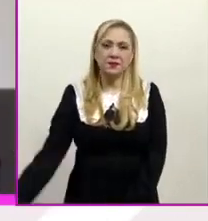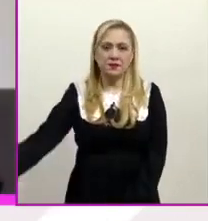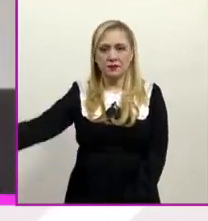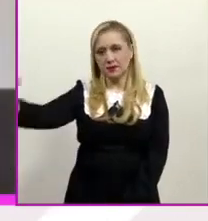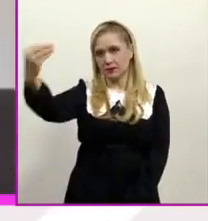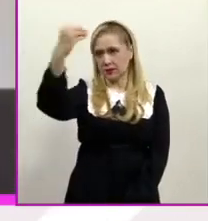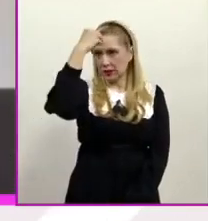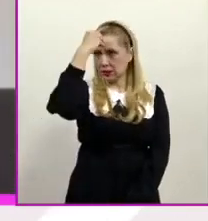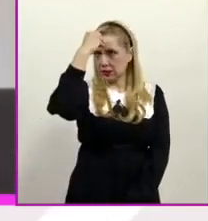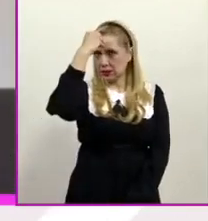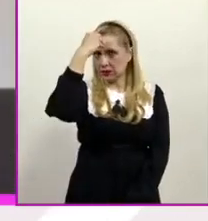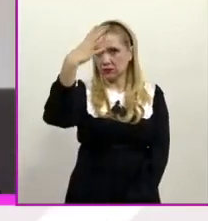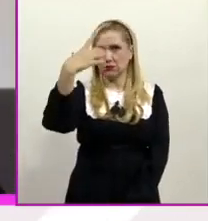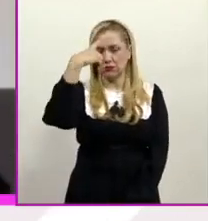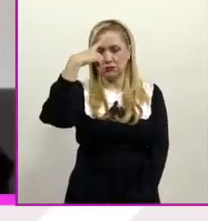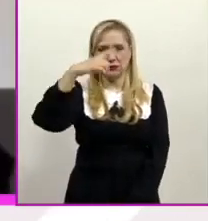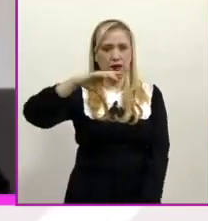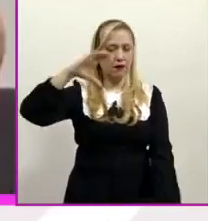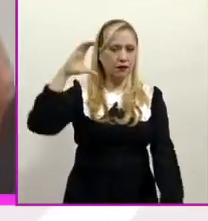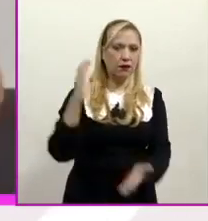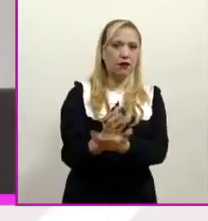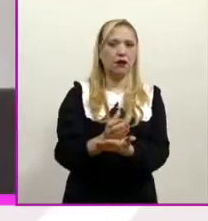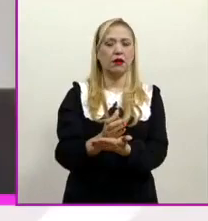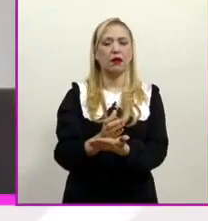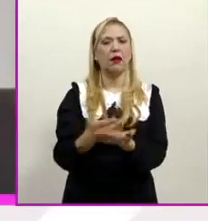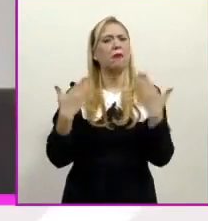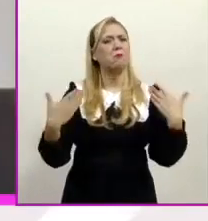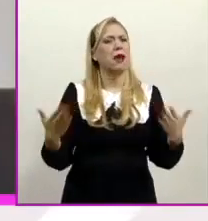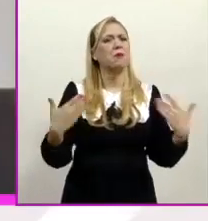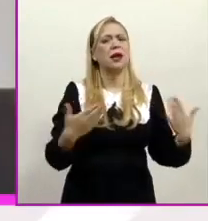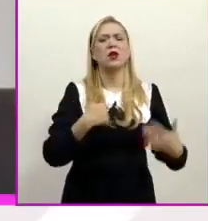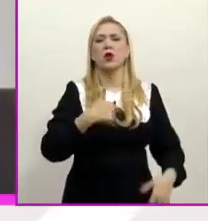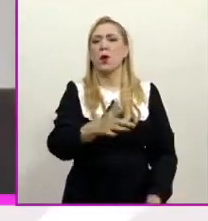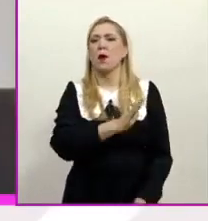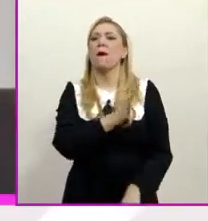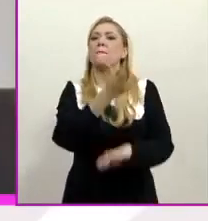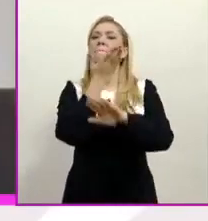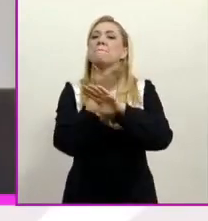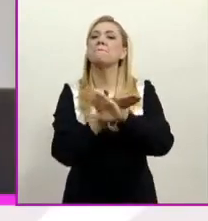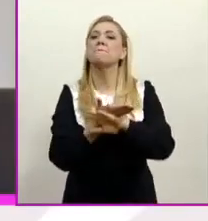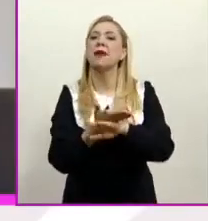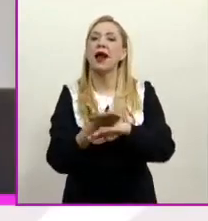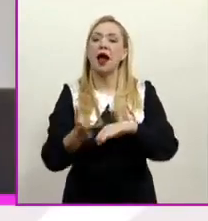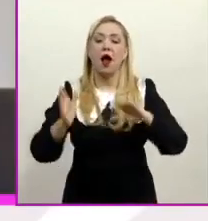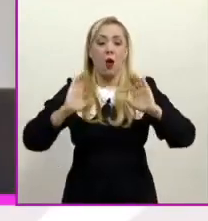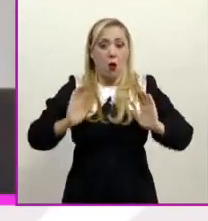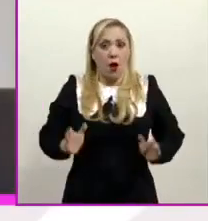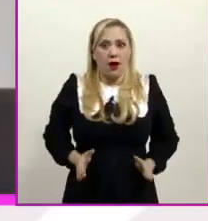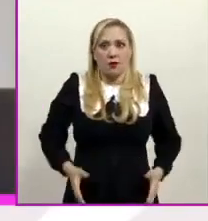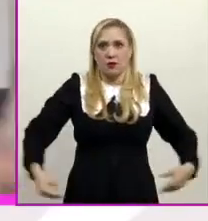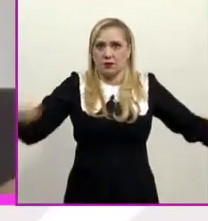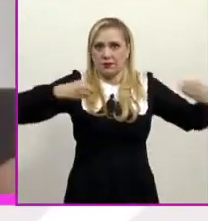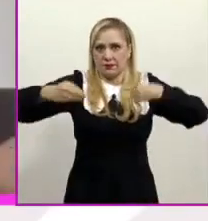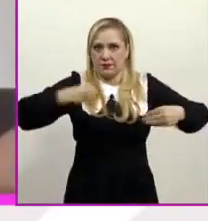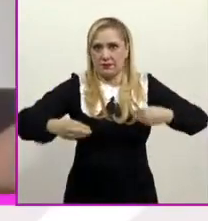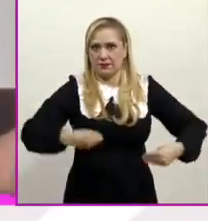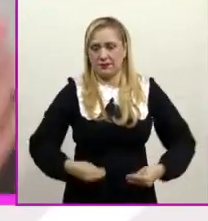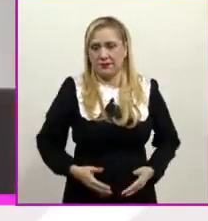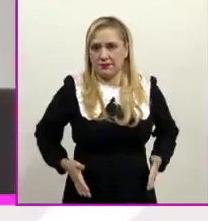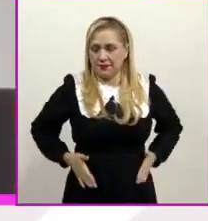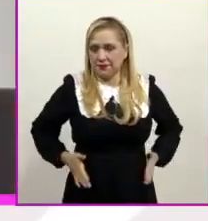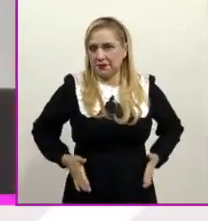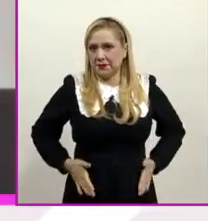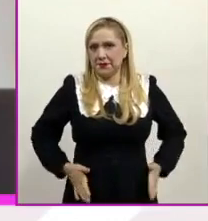cabeza que había que estaba todo bien con ser blanca, con modificar tu cuerpo, porque a las mujeres pueden hacer lo que se les dé su